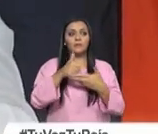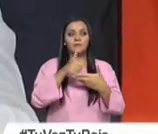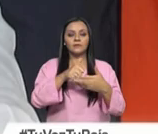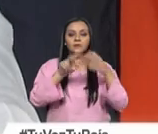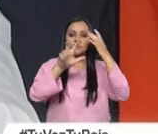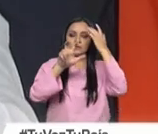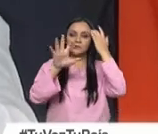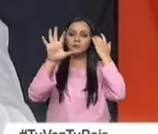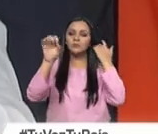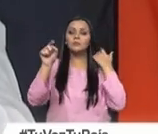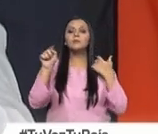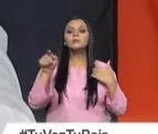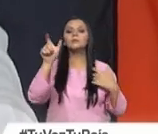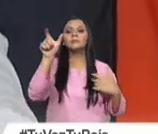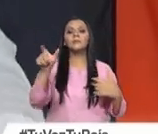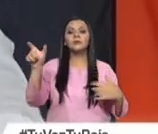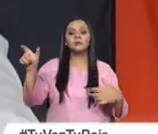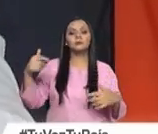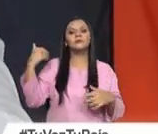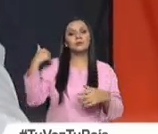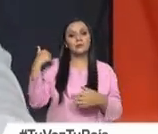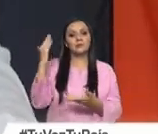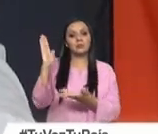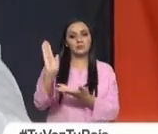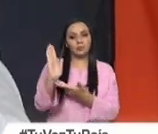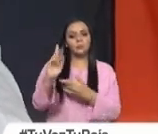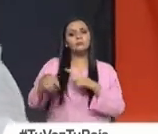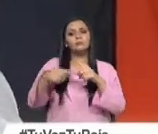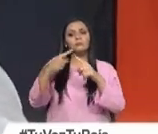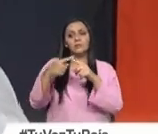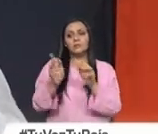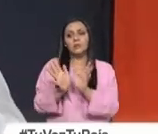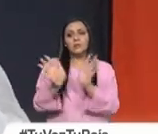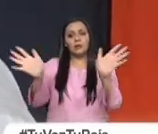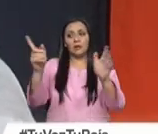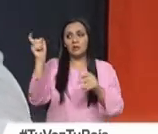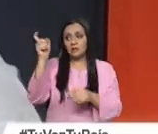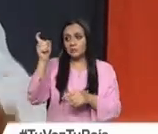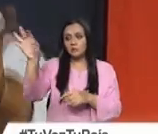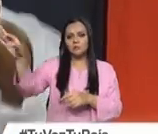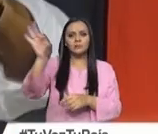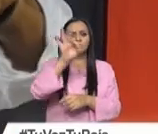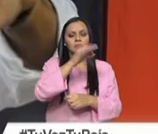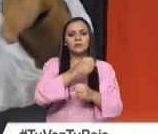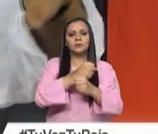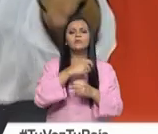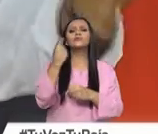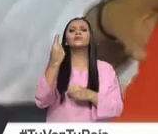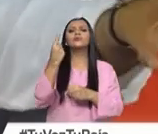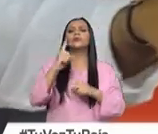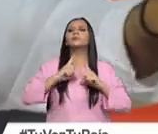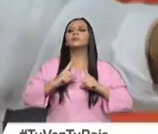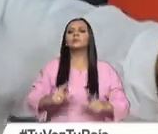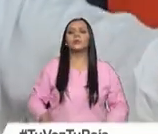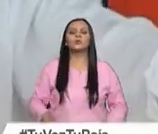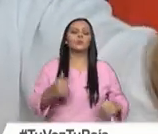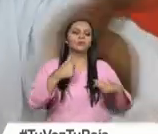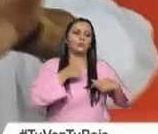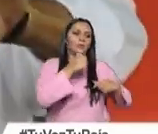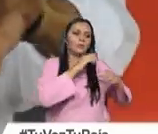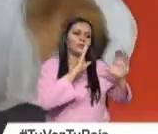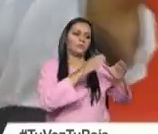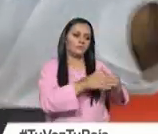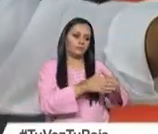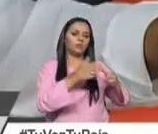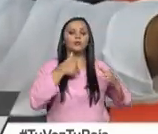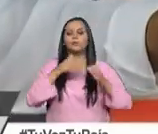350.000 personas aseguradas, pero a toda la ciudadanía en general, porque ya no se trata de los sistemas de salud, más un público,